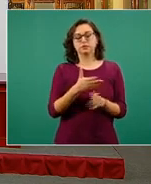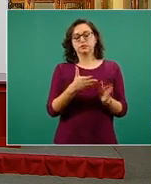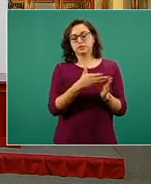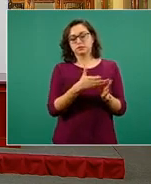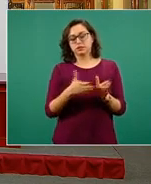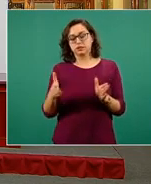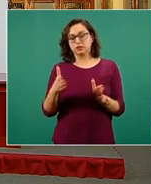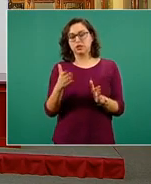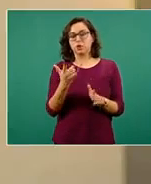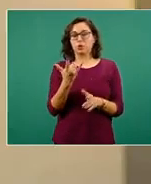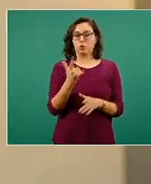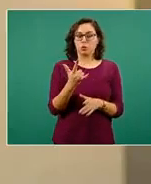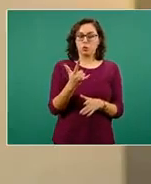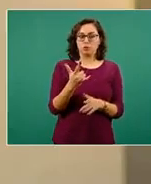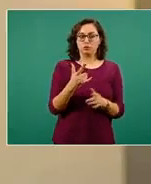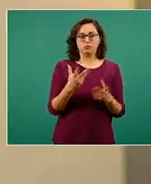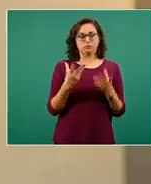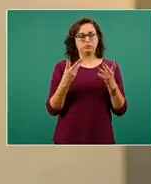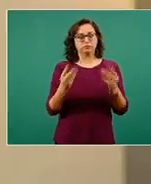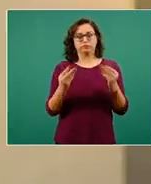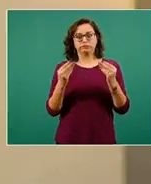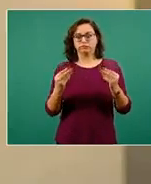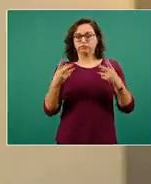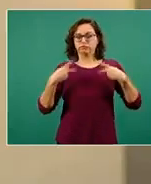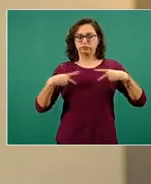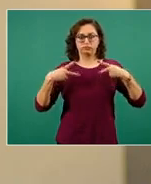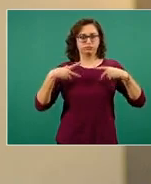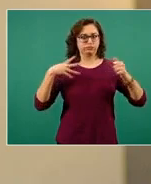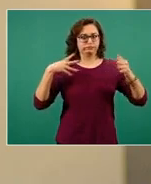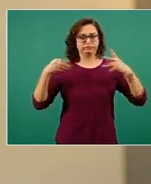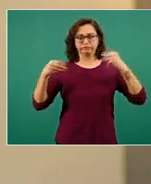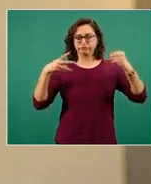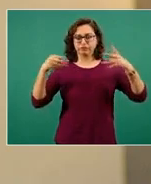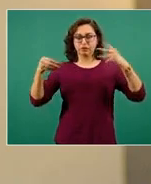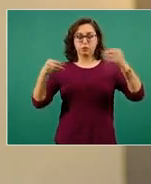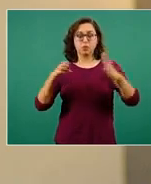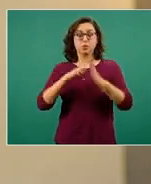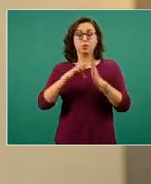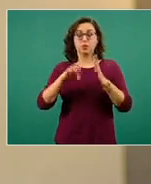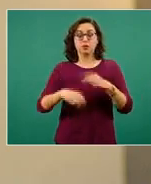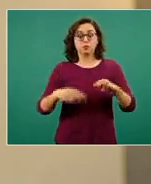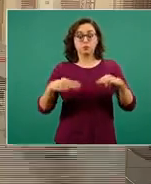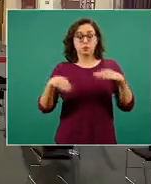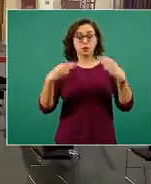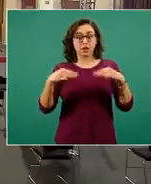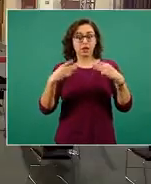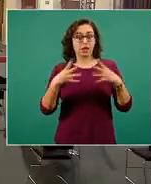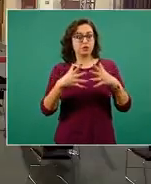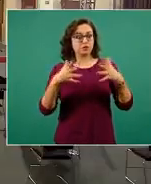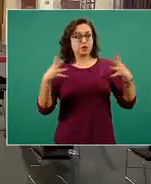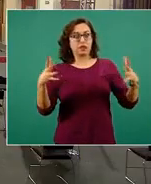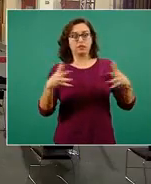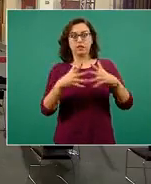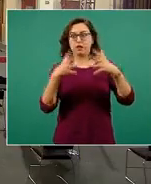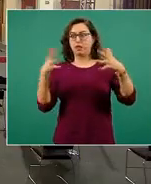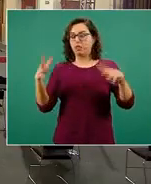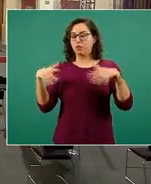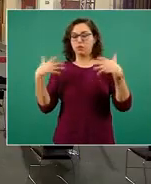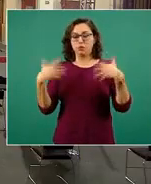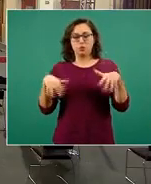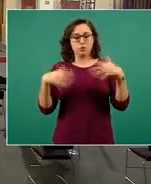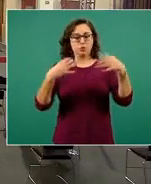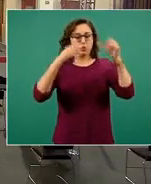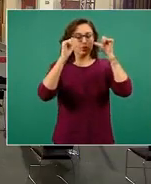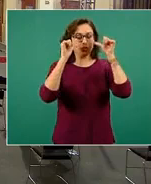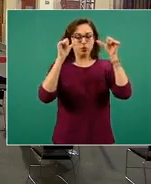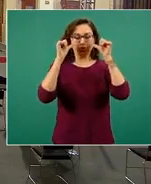tuvieron el reto de atender los brotes en, por ejemplo, mercados públicos de gran tamaño, la central de abastos. Y lo